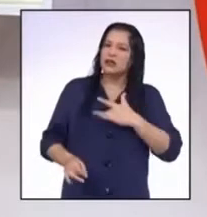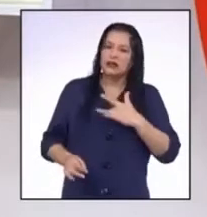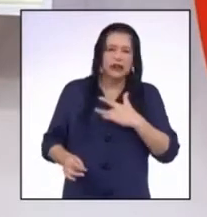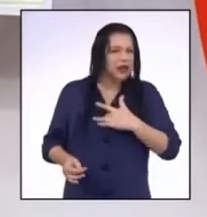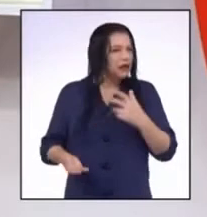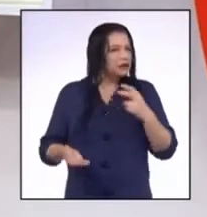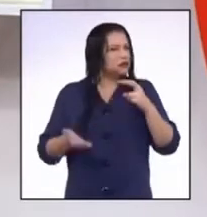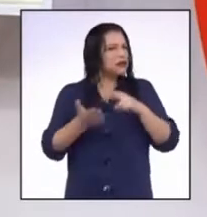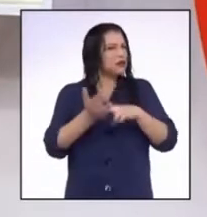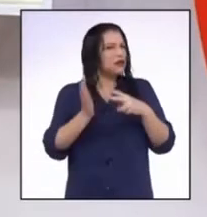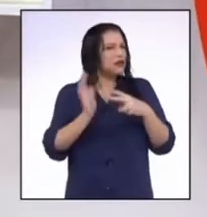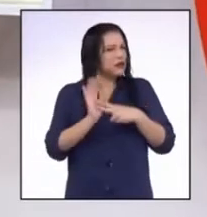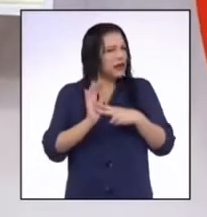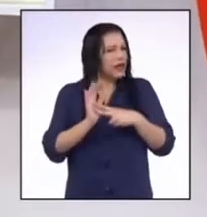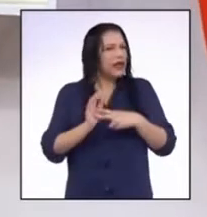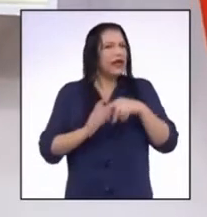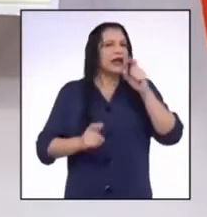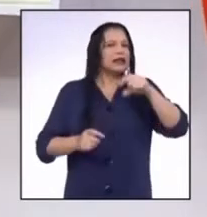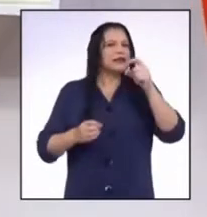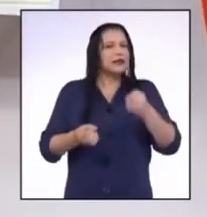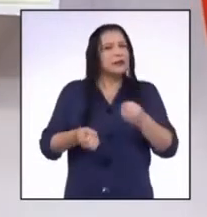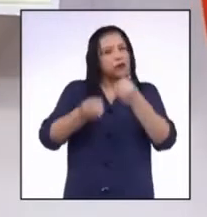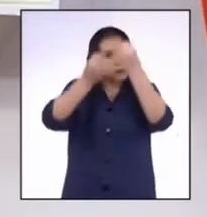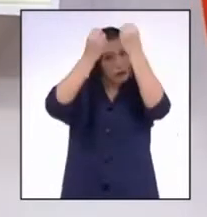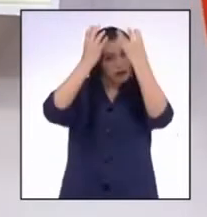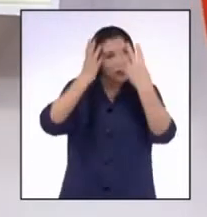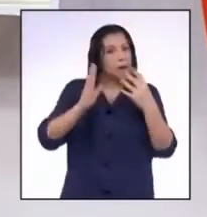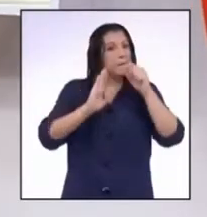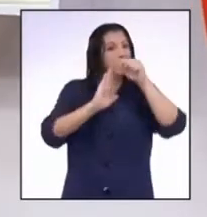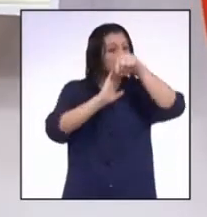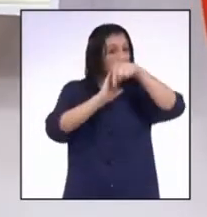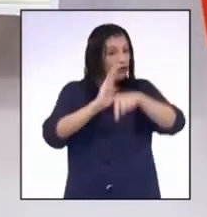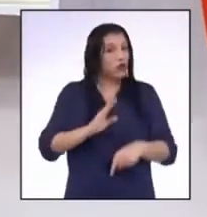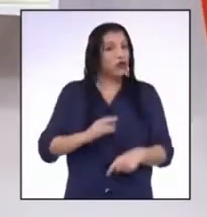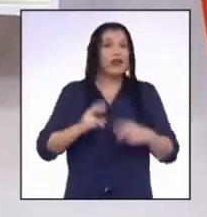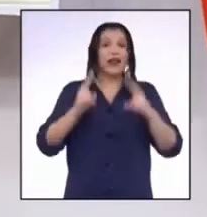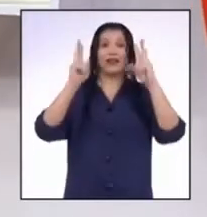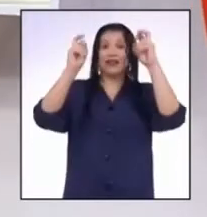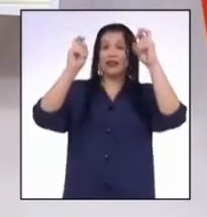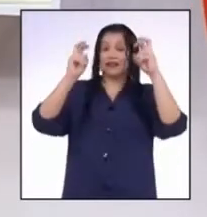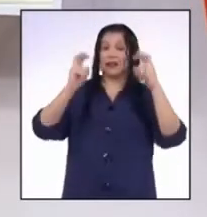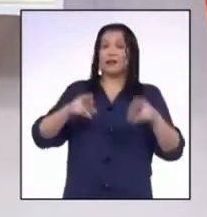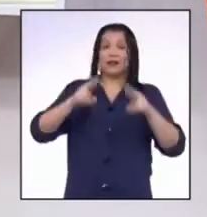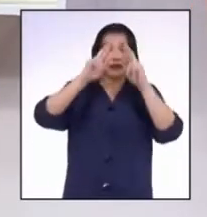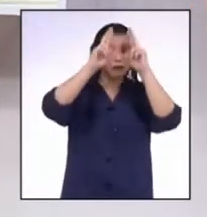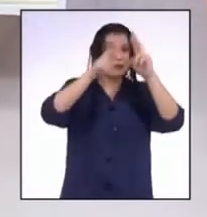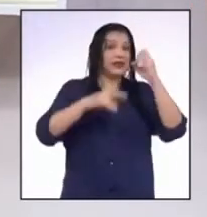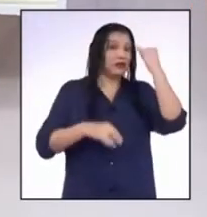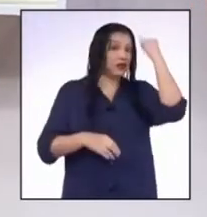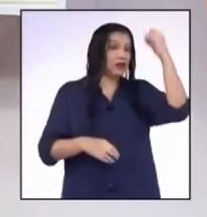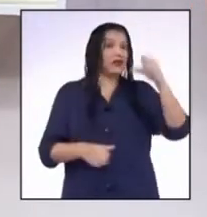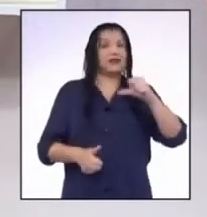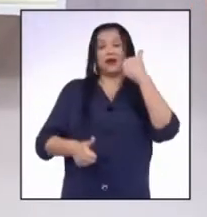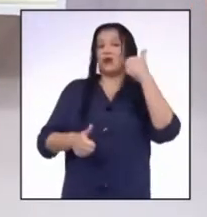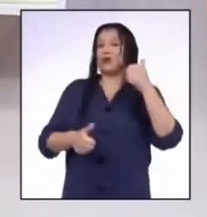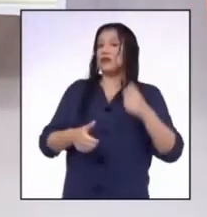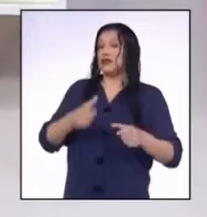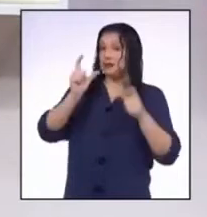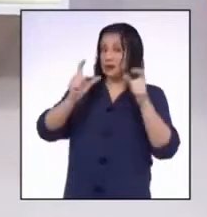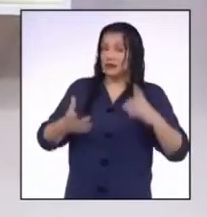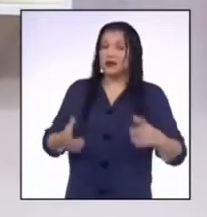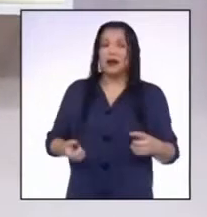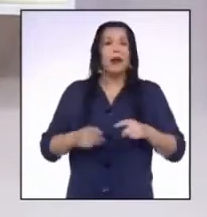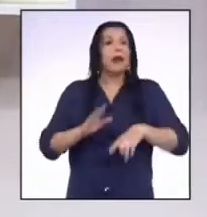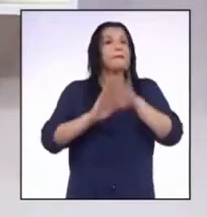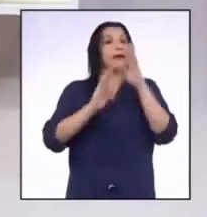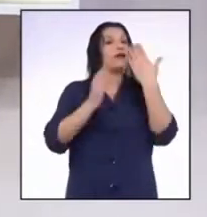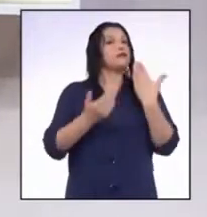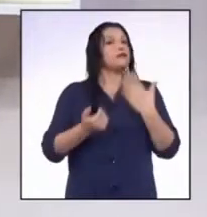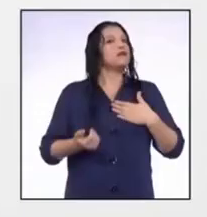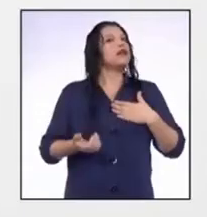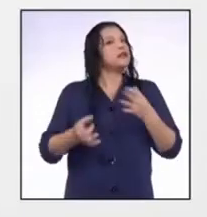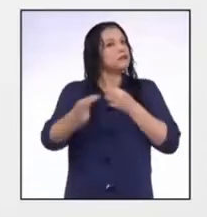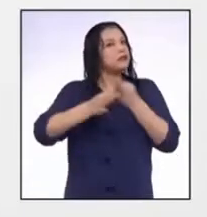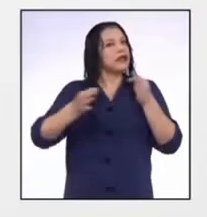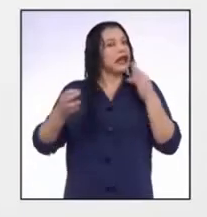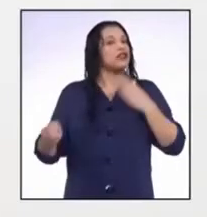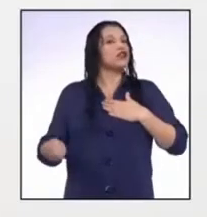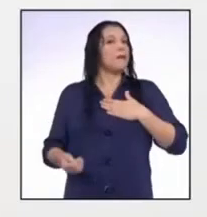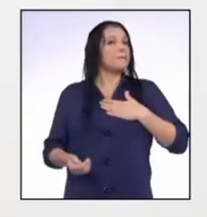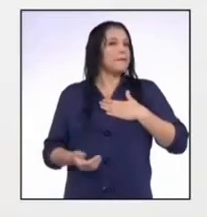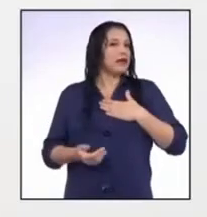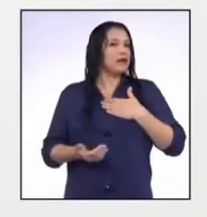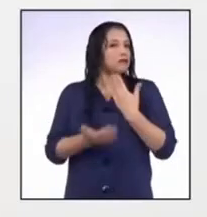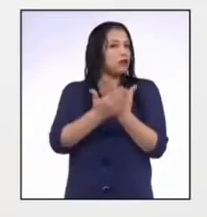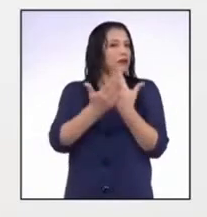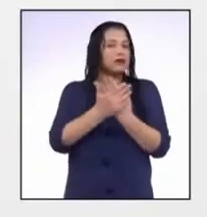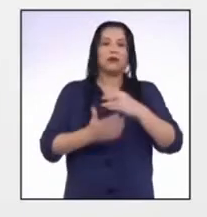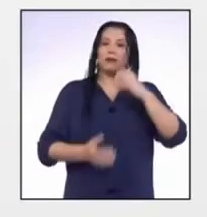se refiere a que debemos tener información profunda sobre el tema, respetando las ideas de otros, pero fundamentando la nuestra.